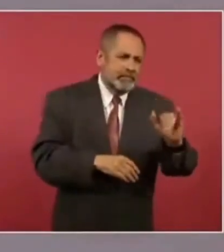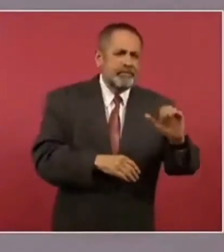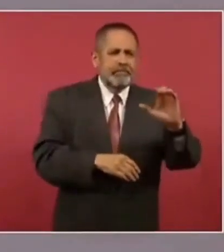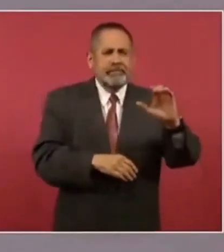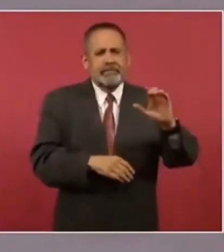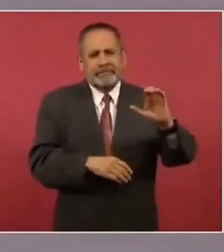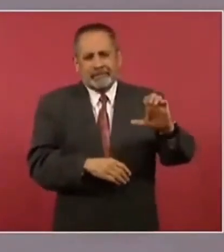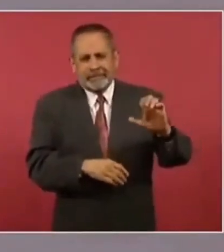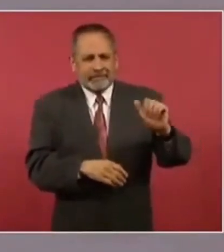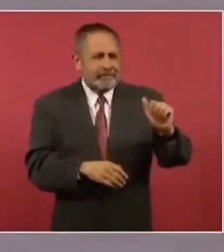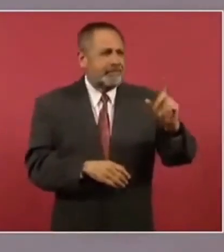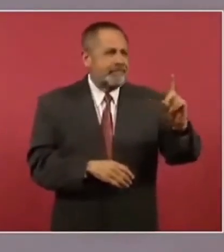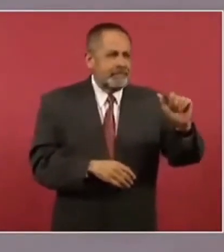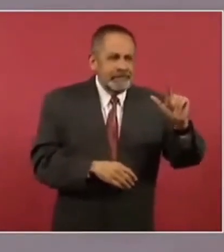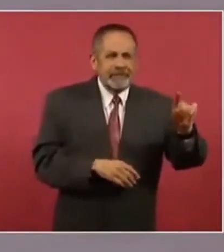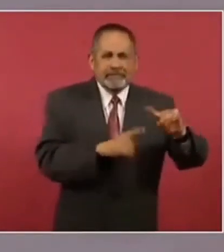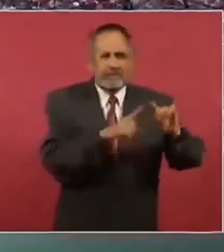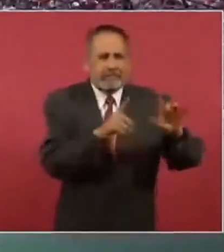Unidos.